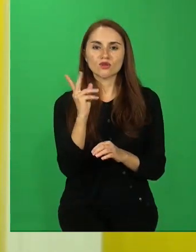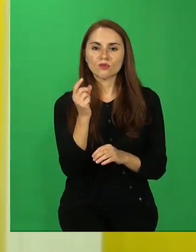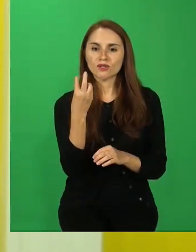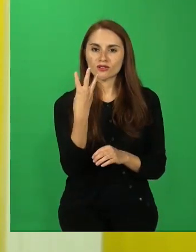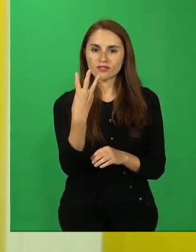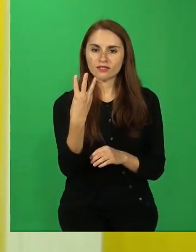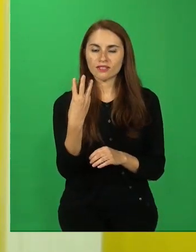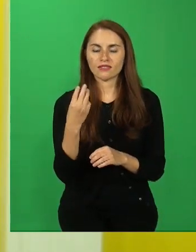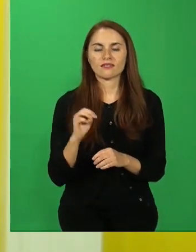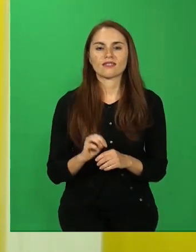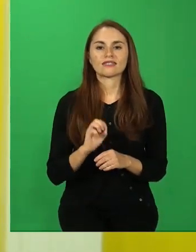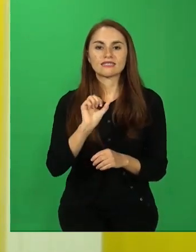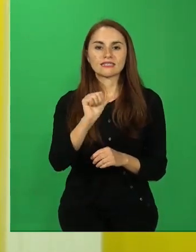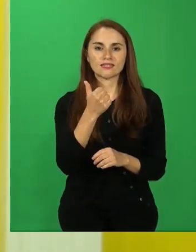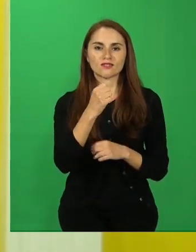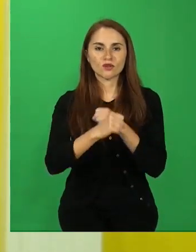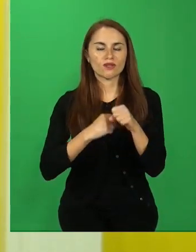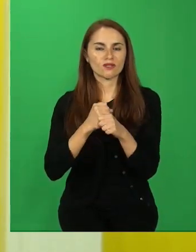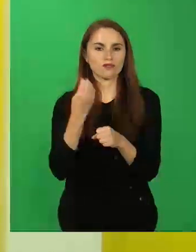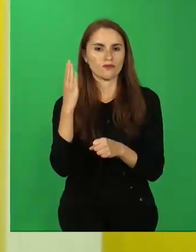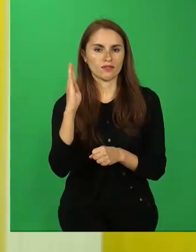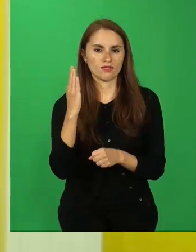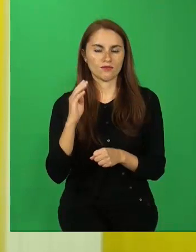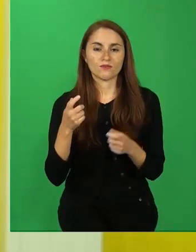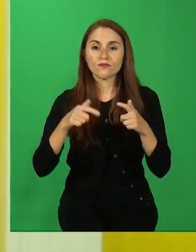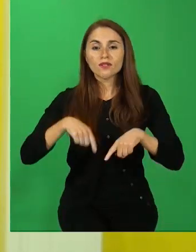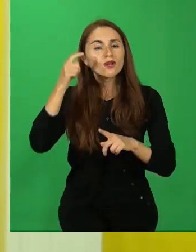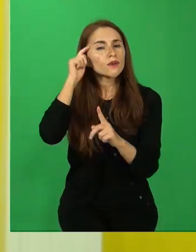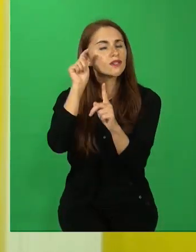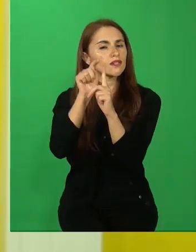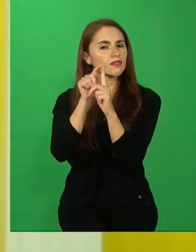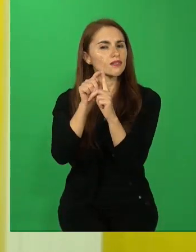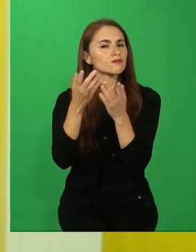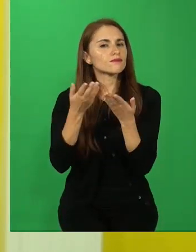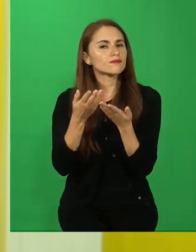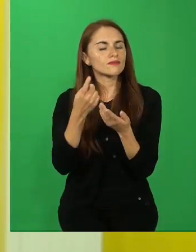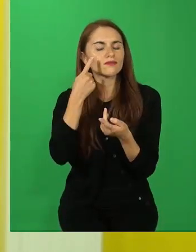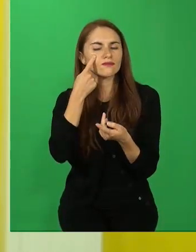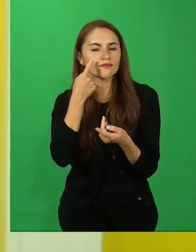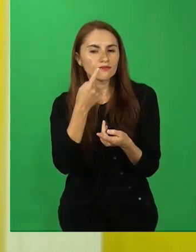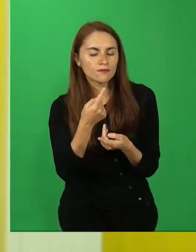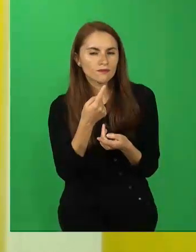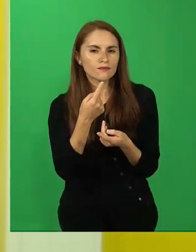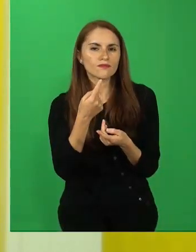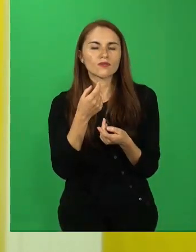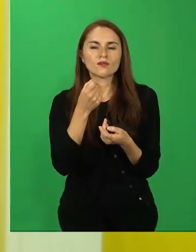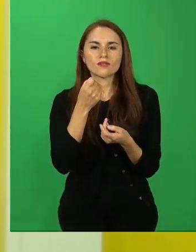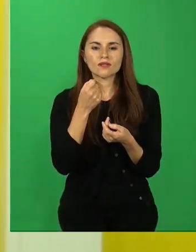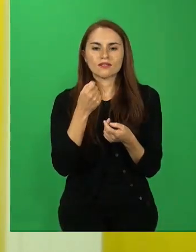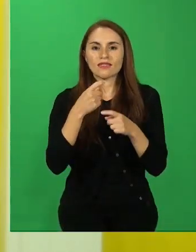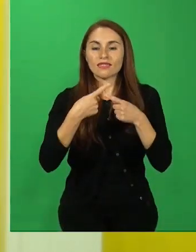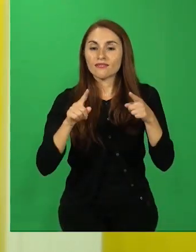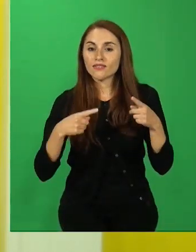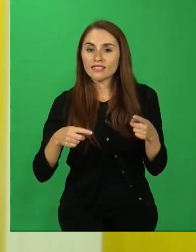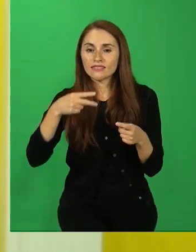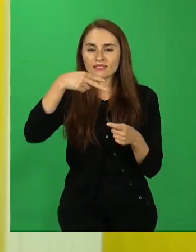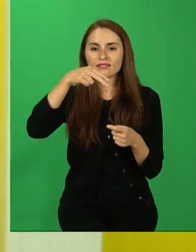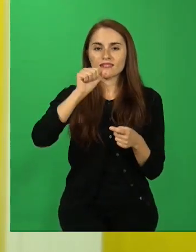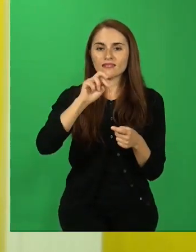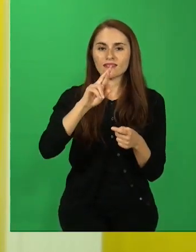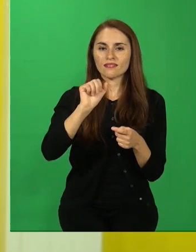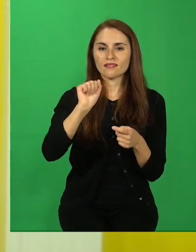sexto año básico. El objetivo de nuestra clase es reconocer los tipos de narradores.